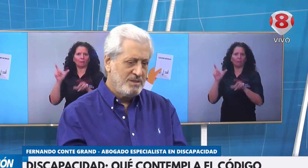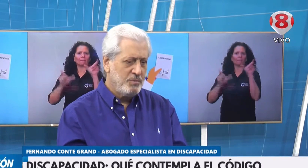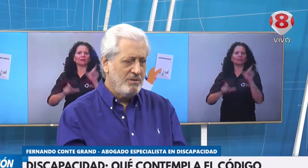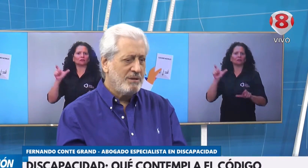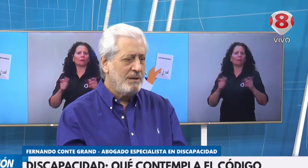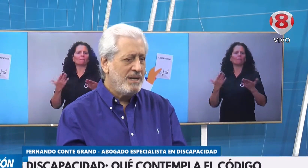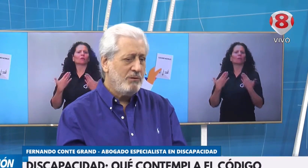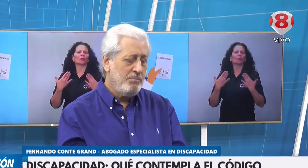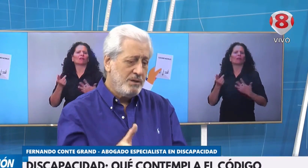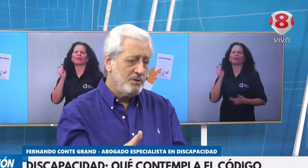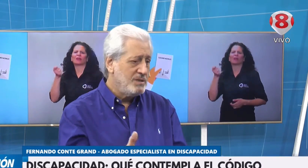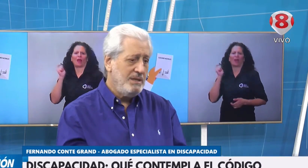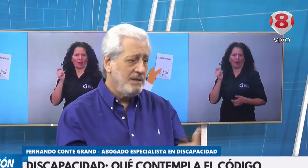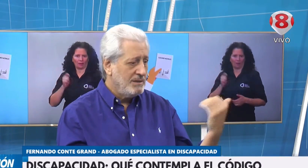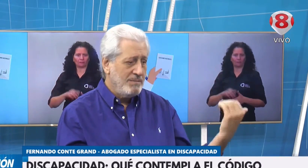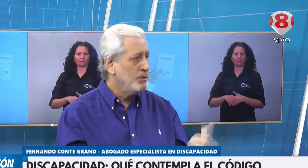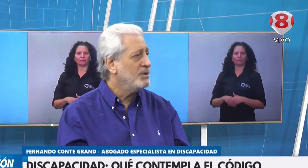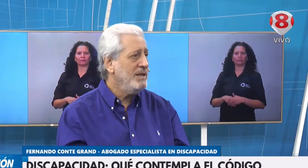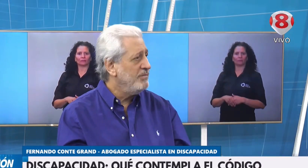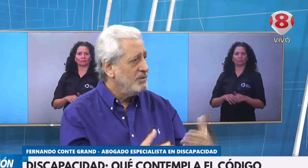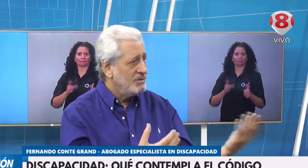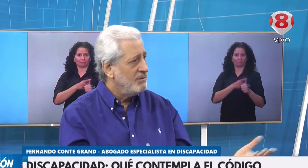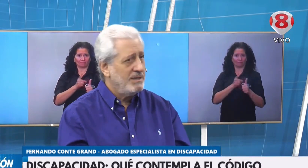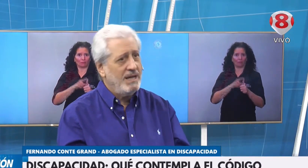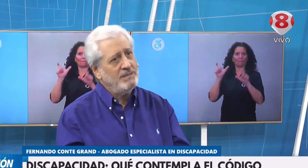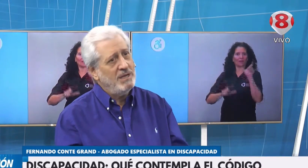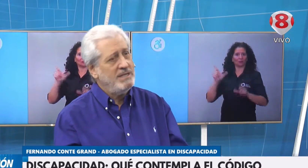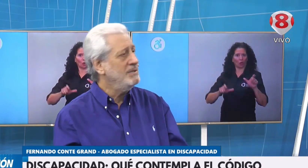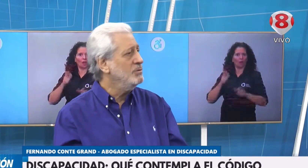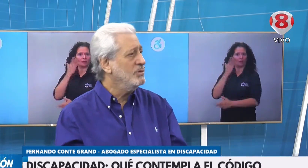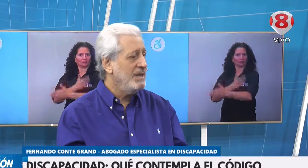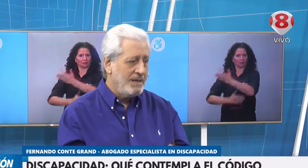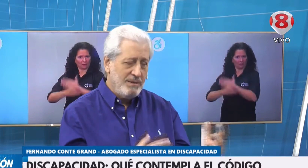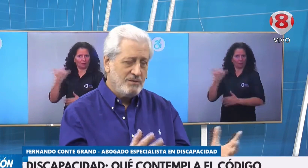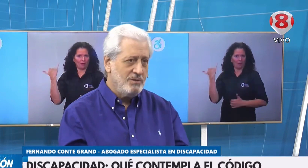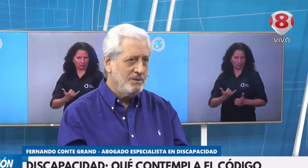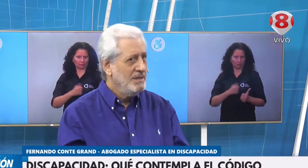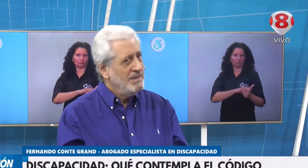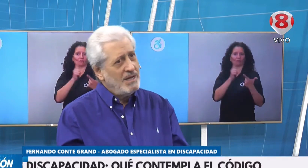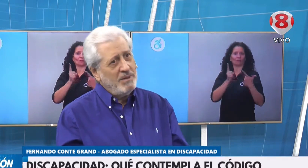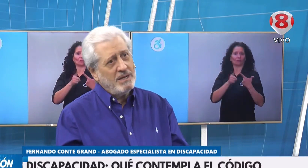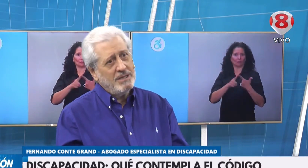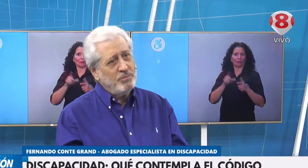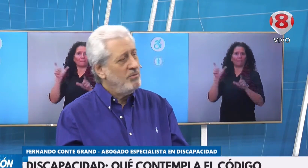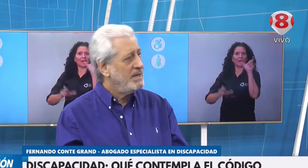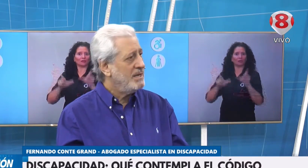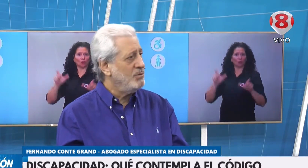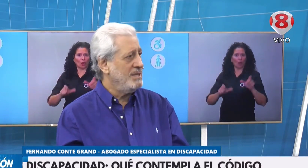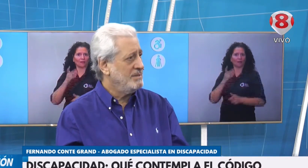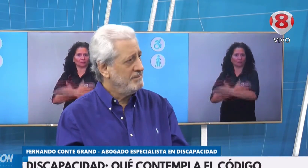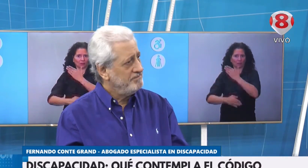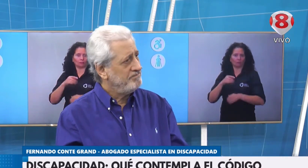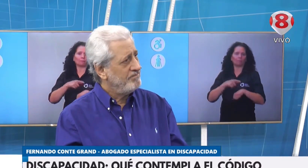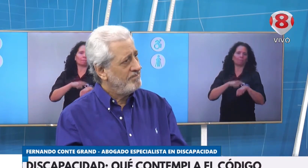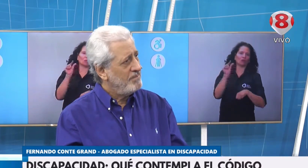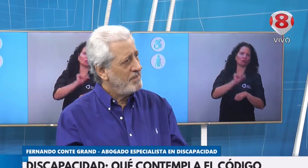que se pueda ser posible a través de la página web pero sí llamando por teléfono saber de las actividades del instituto que generalmente son abiertas públicas